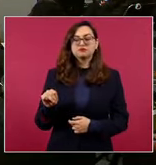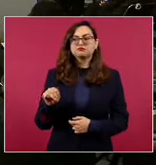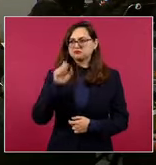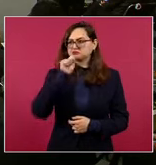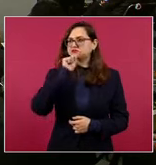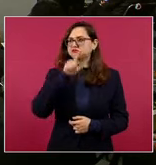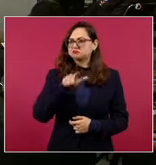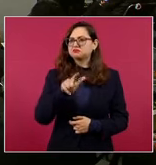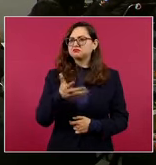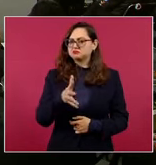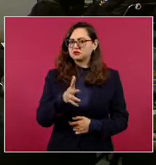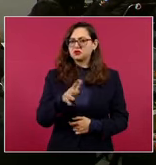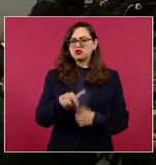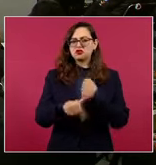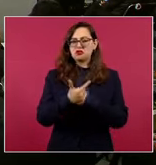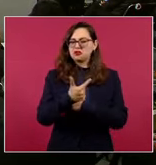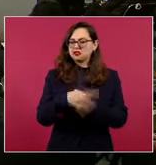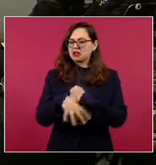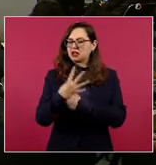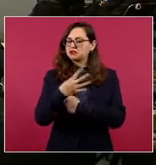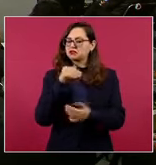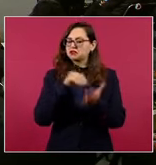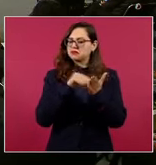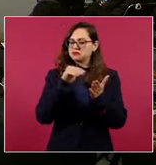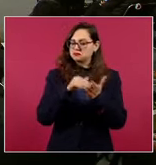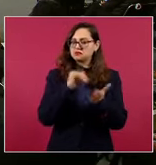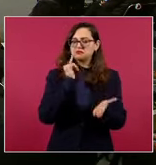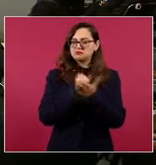también como 12, 14 mil millones.